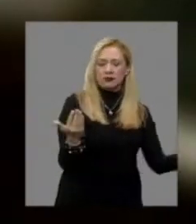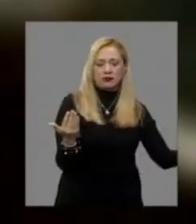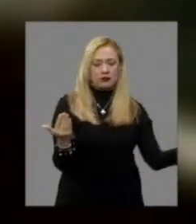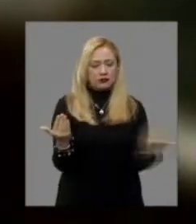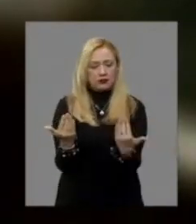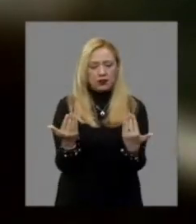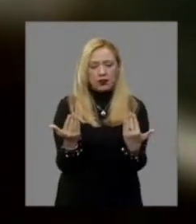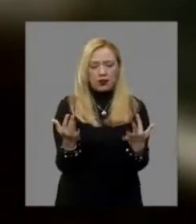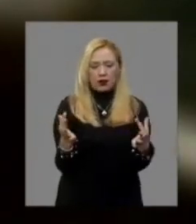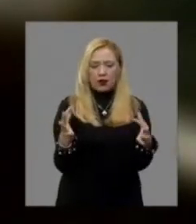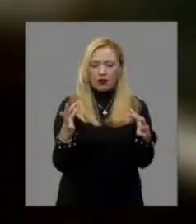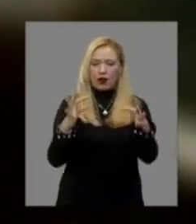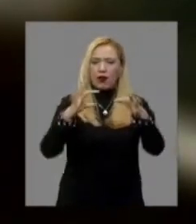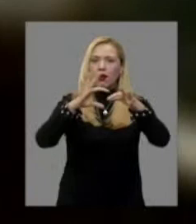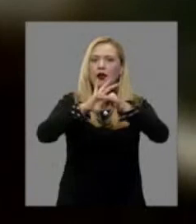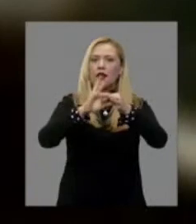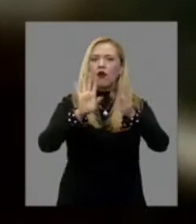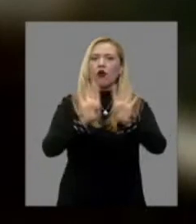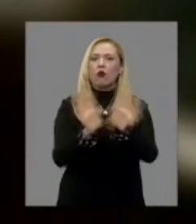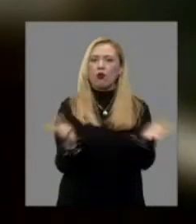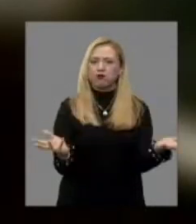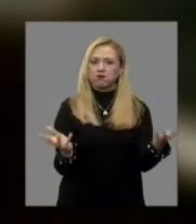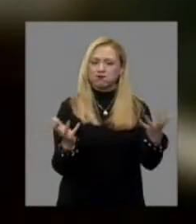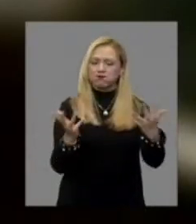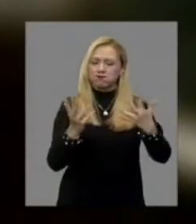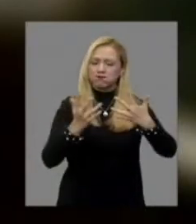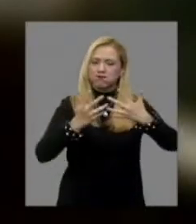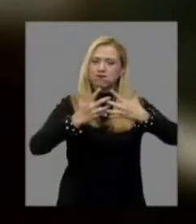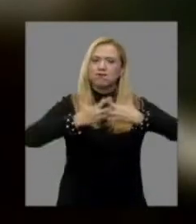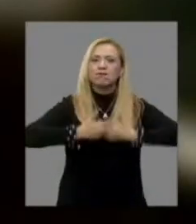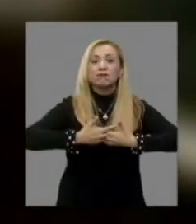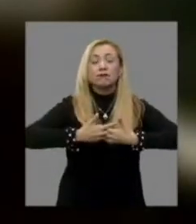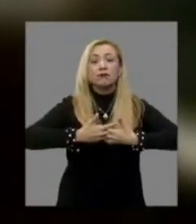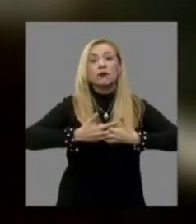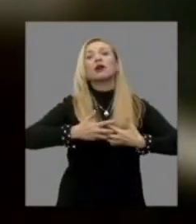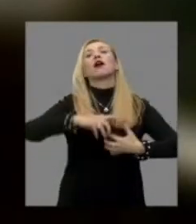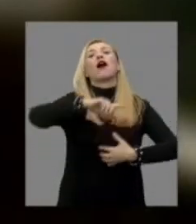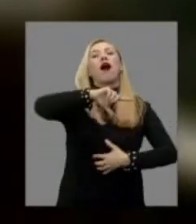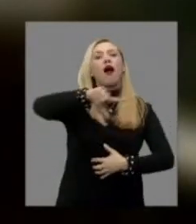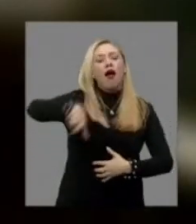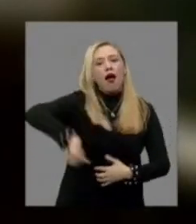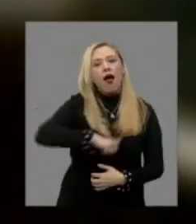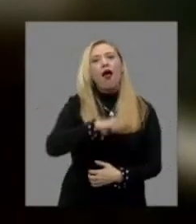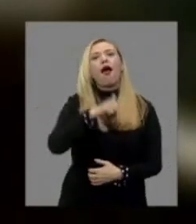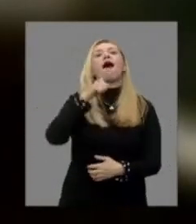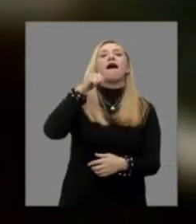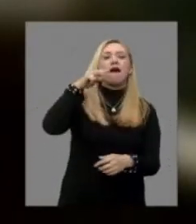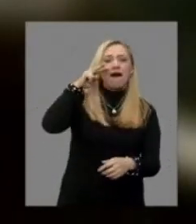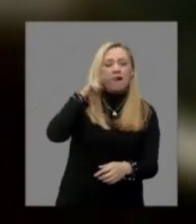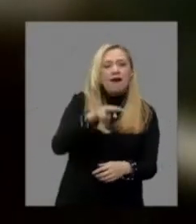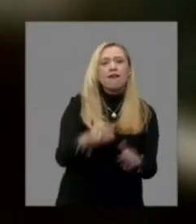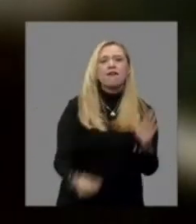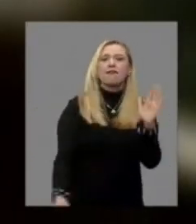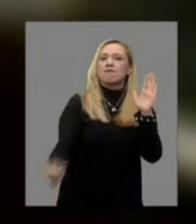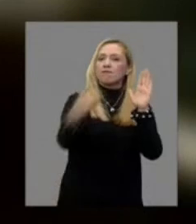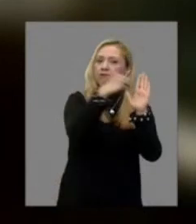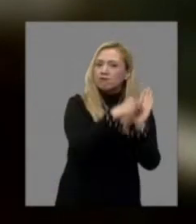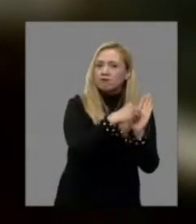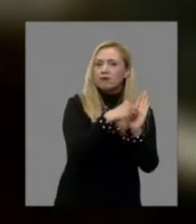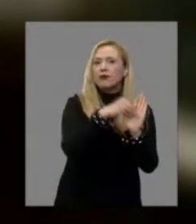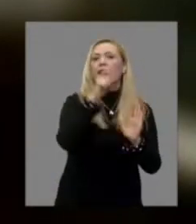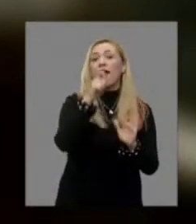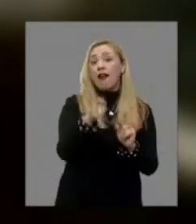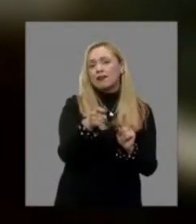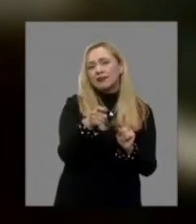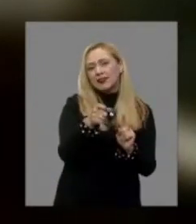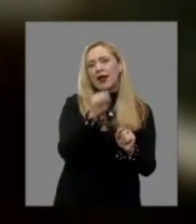manera amalgamando en el mismo tiempo, pues llegamos también ya a incorporar el principio